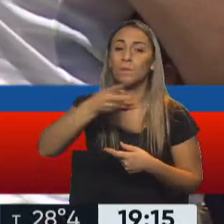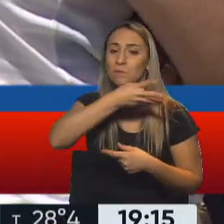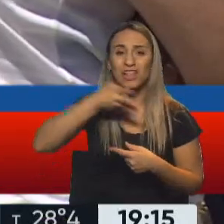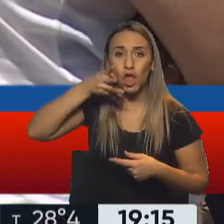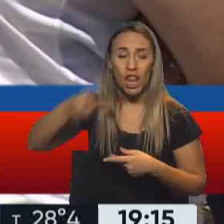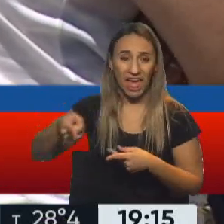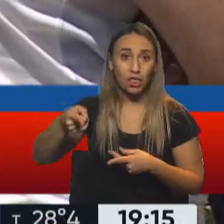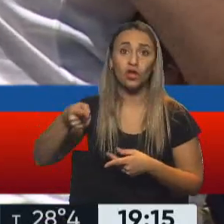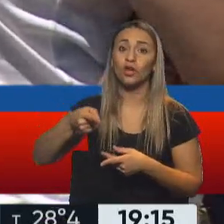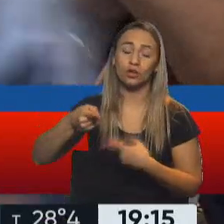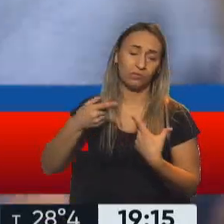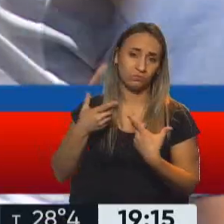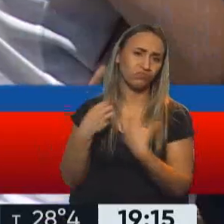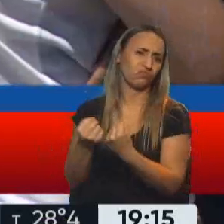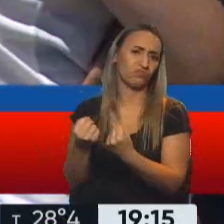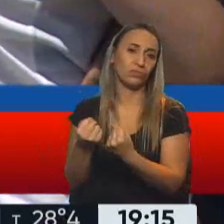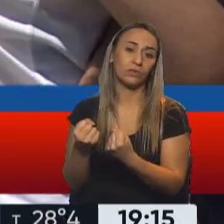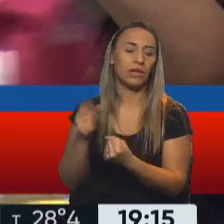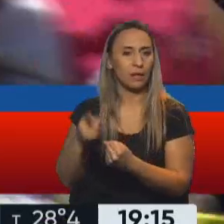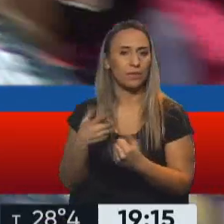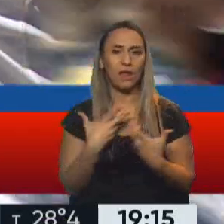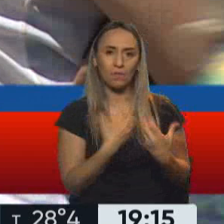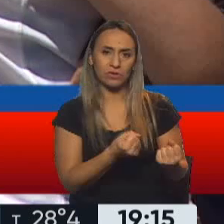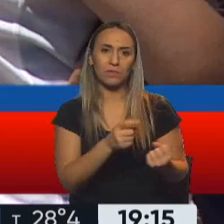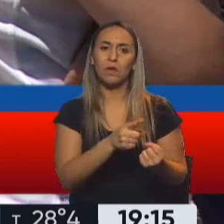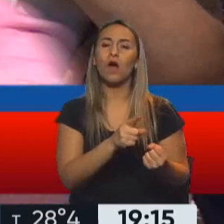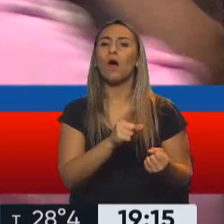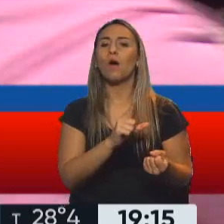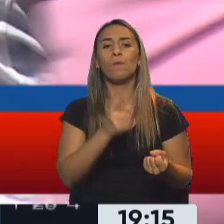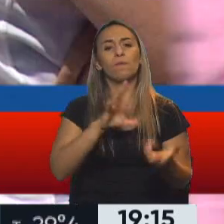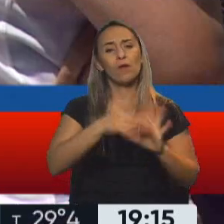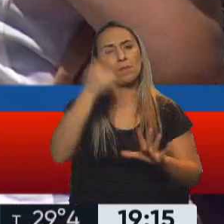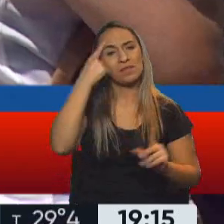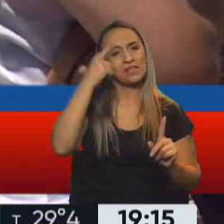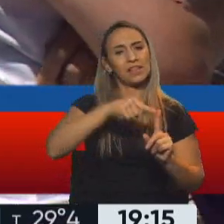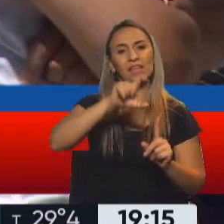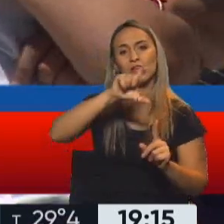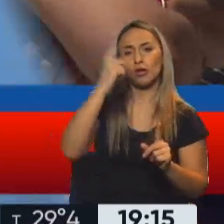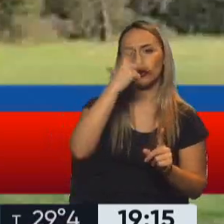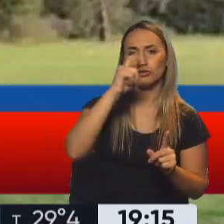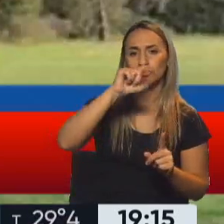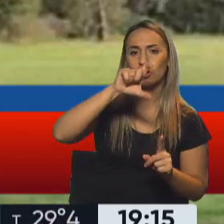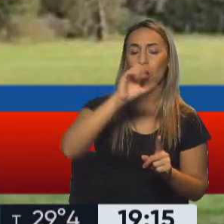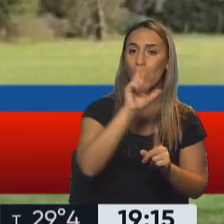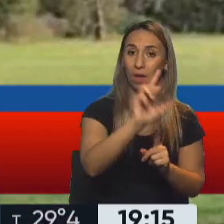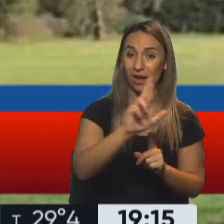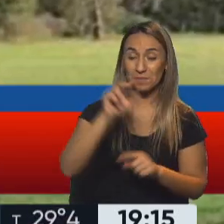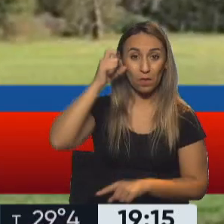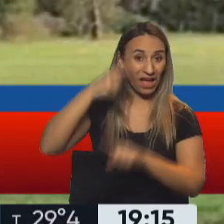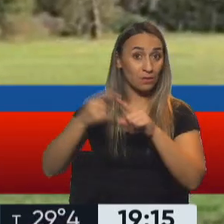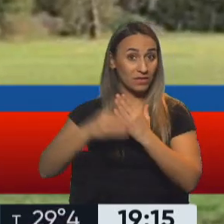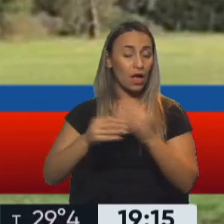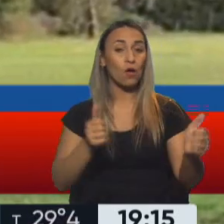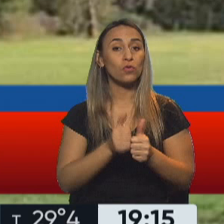y además que es autora de la famosa doctrina Chocobar, que junto al presidente de aquel entonces, a Macri, le dijeron